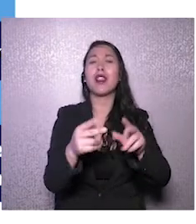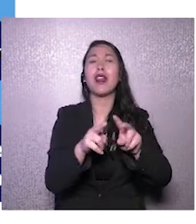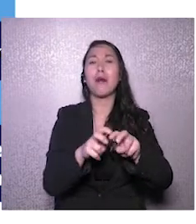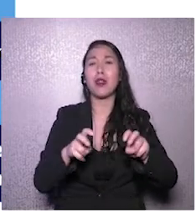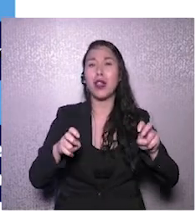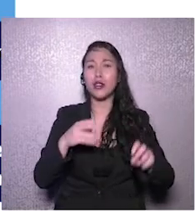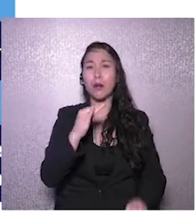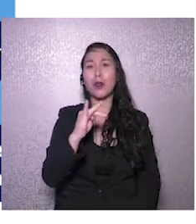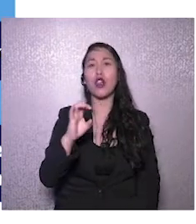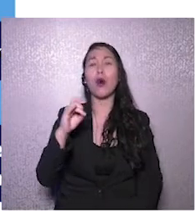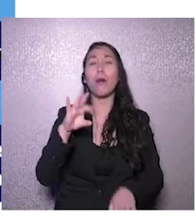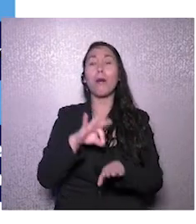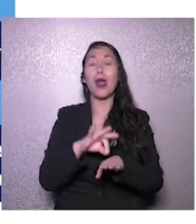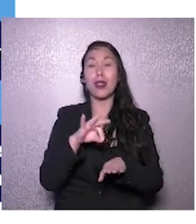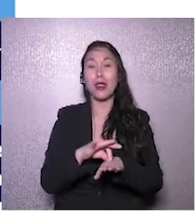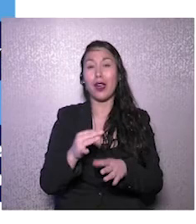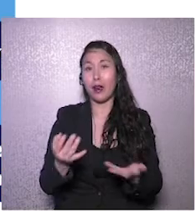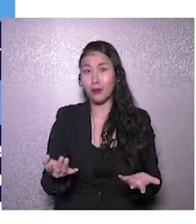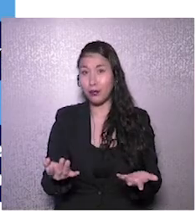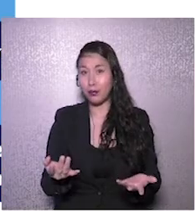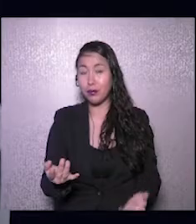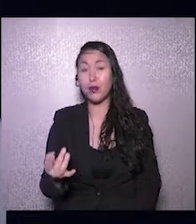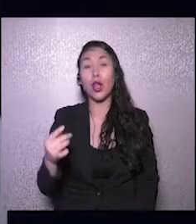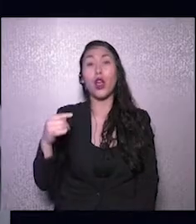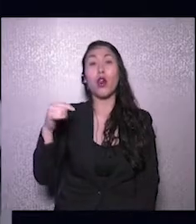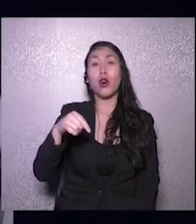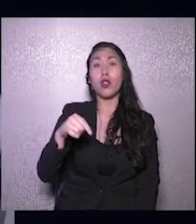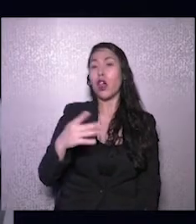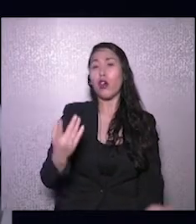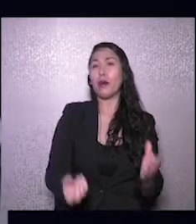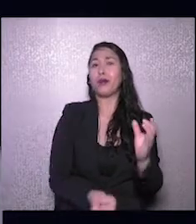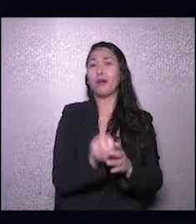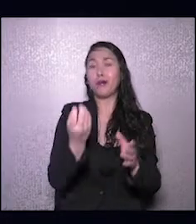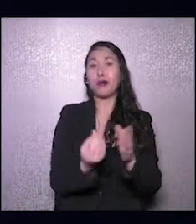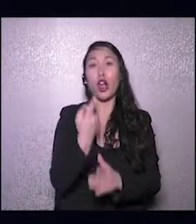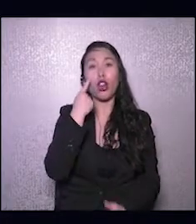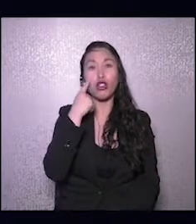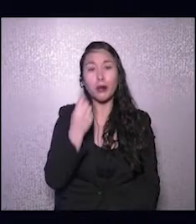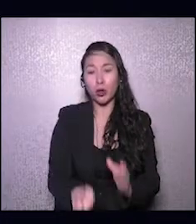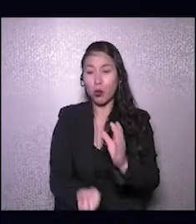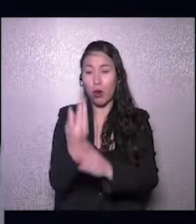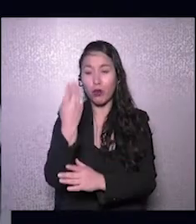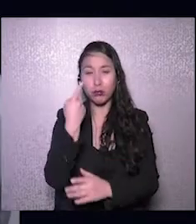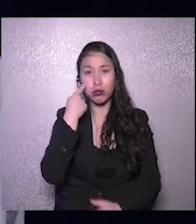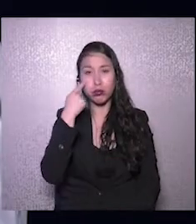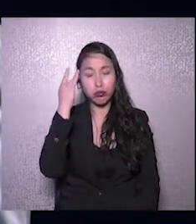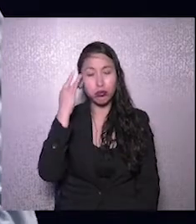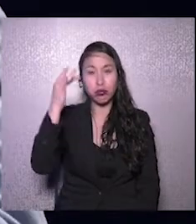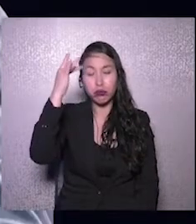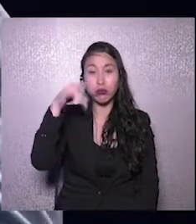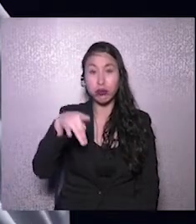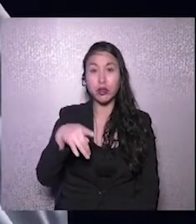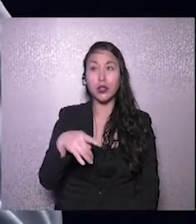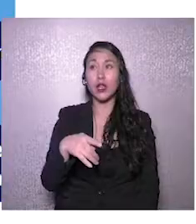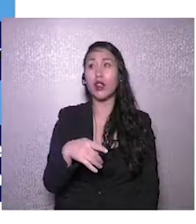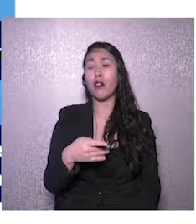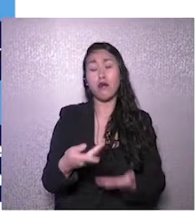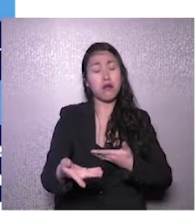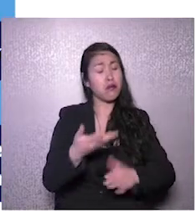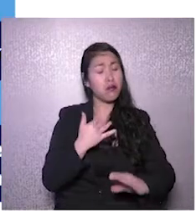biomédica? Hoy día, ¿cómo generamos conocimiento? Lo hacemos con la medicina basada en evidencia. Y este es el flujo